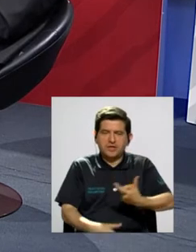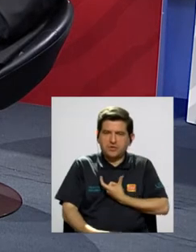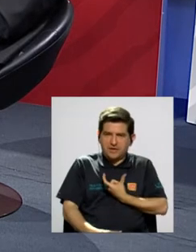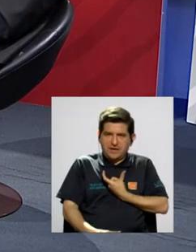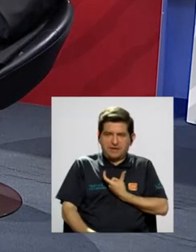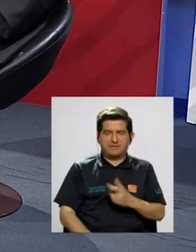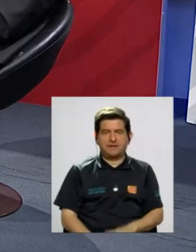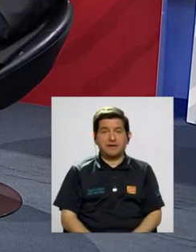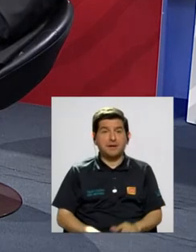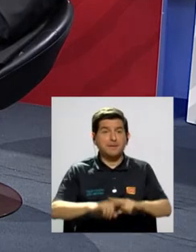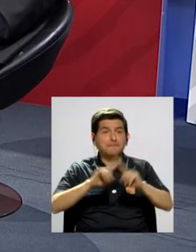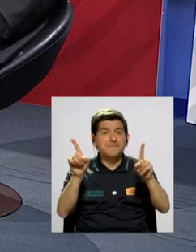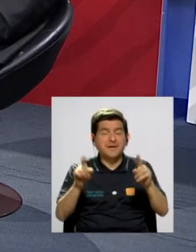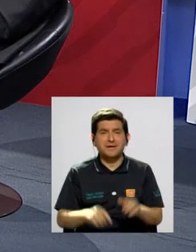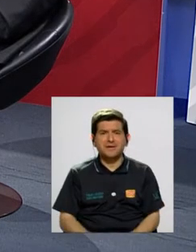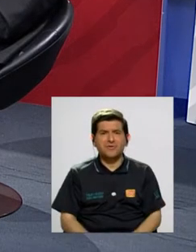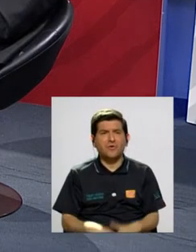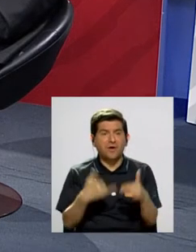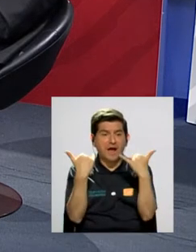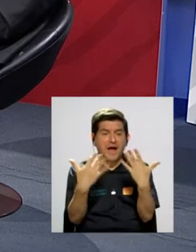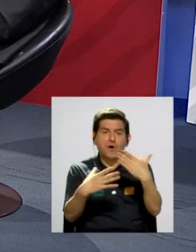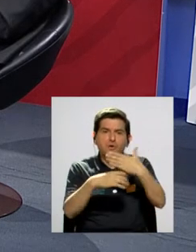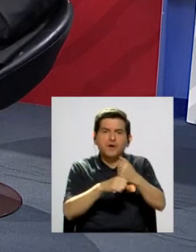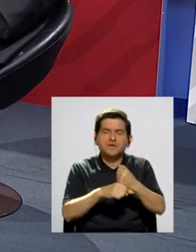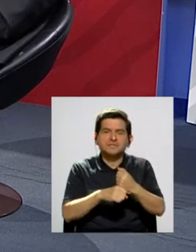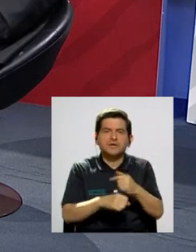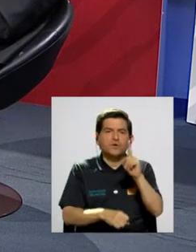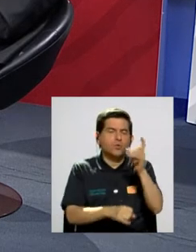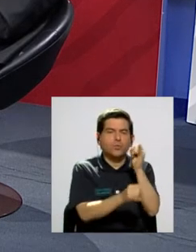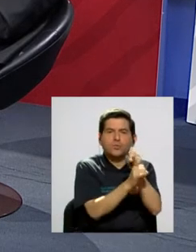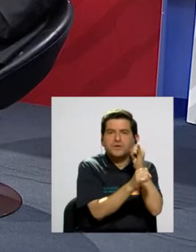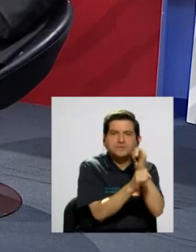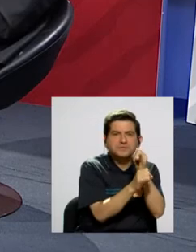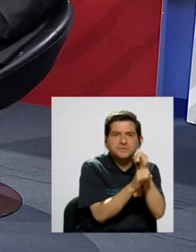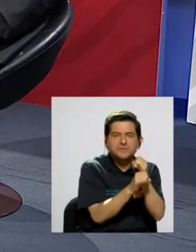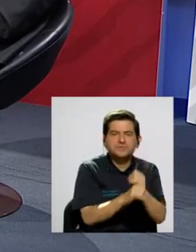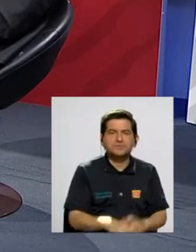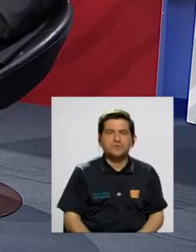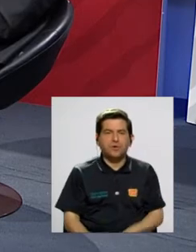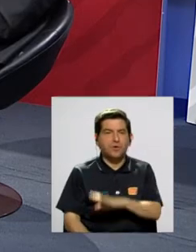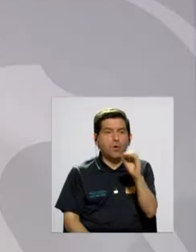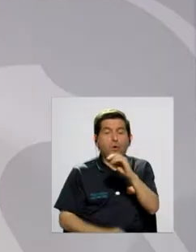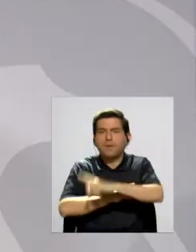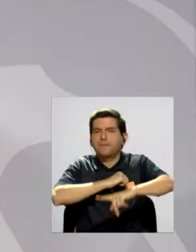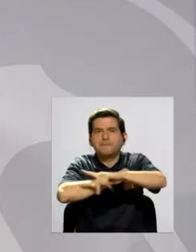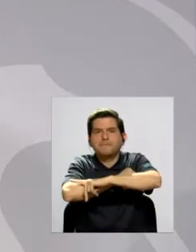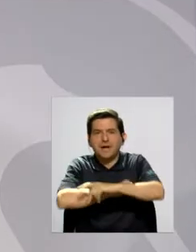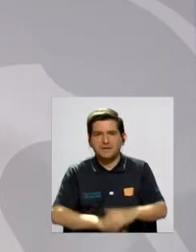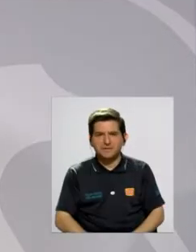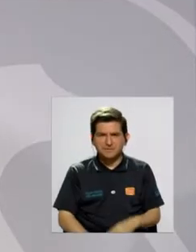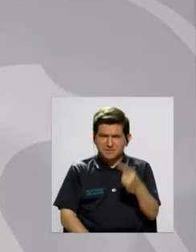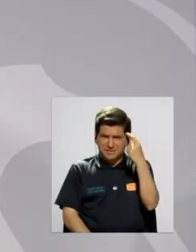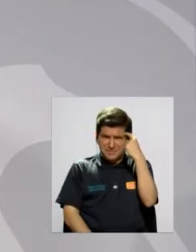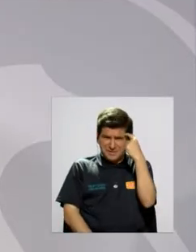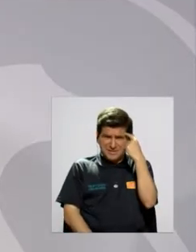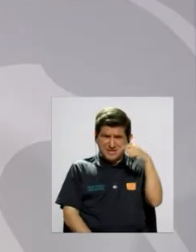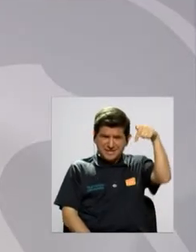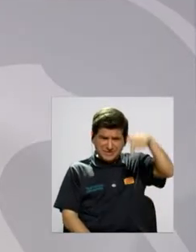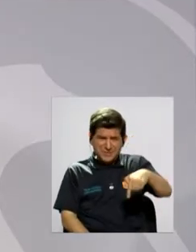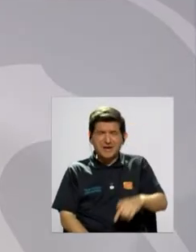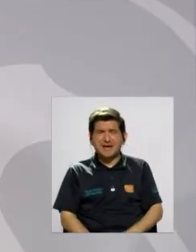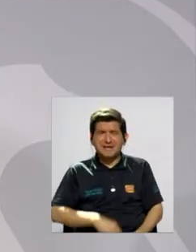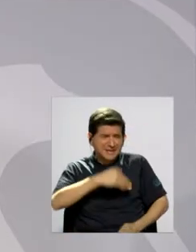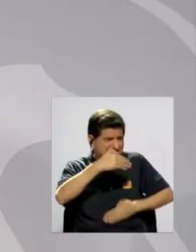municipalidades. Pero ¿cómo lograrlo ahora a nivel institucional, país, con una maquinaria